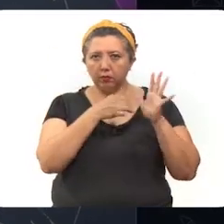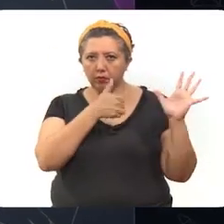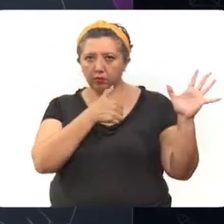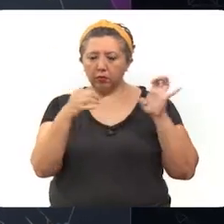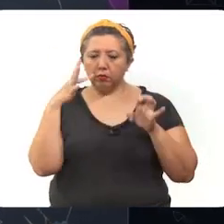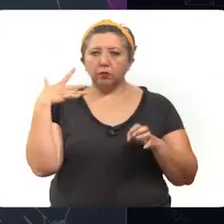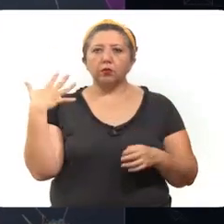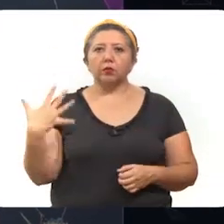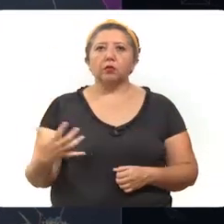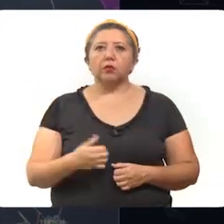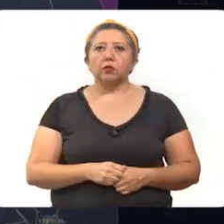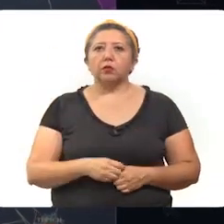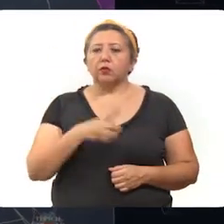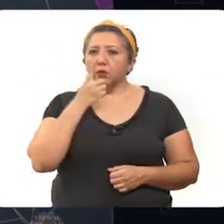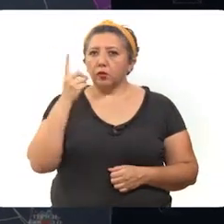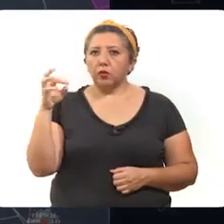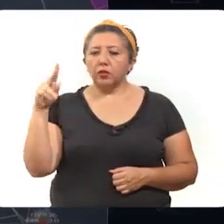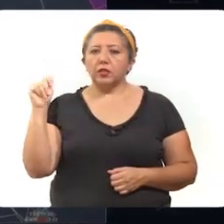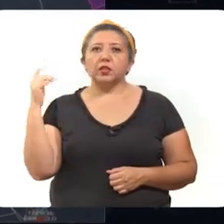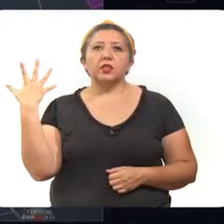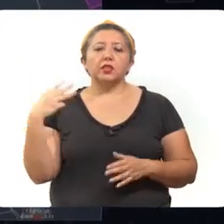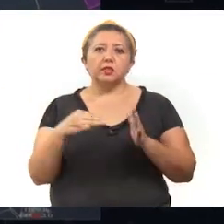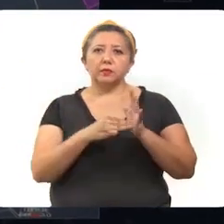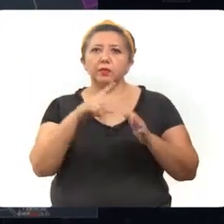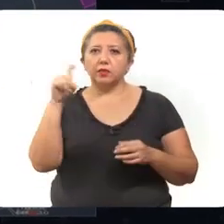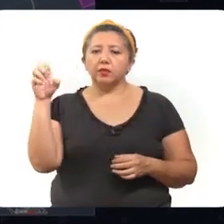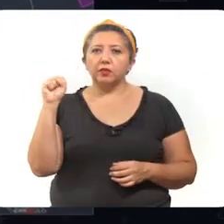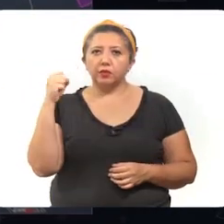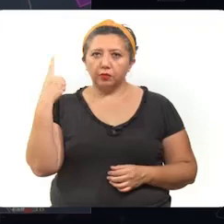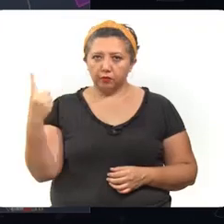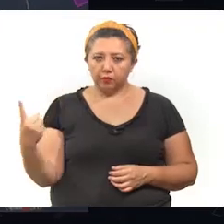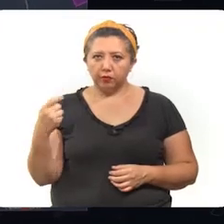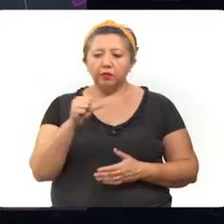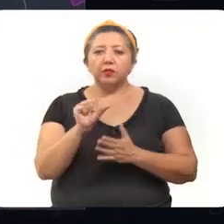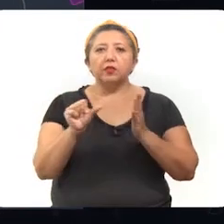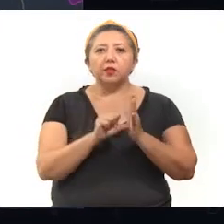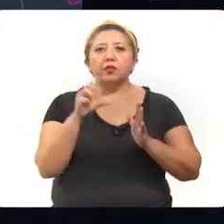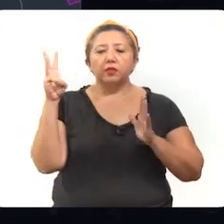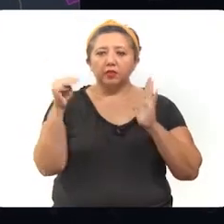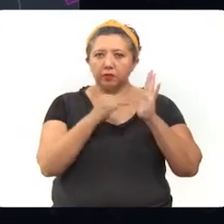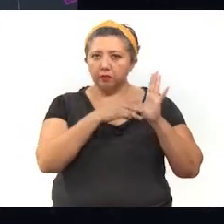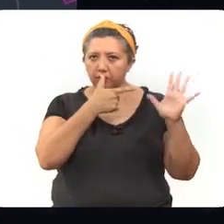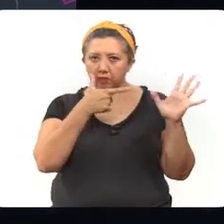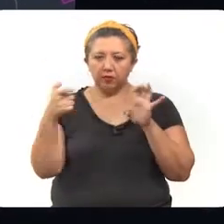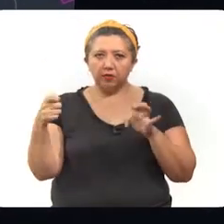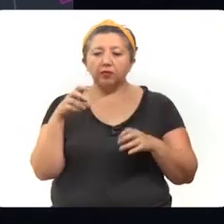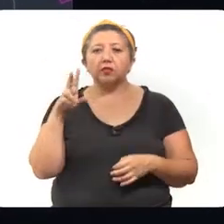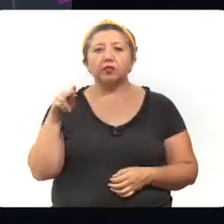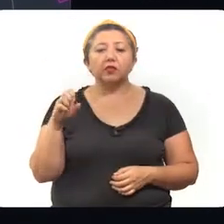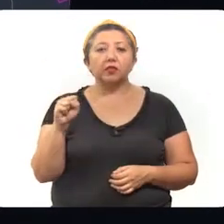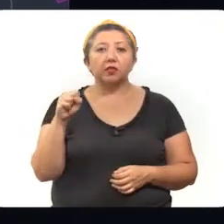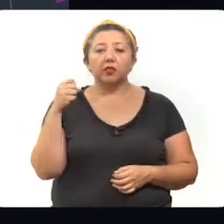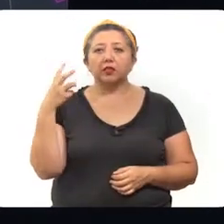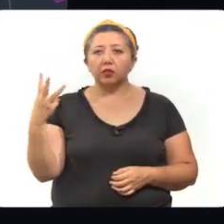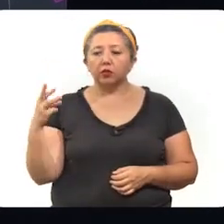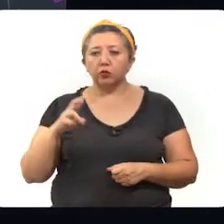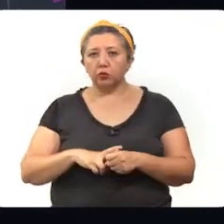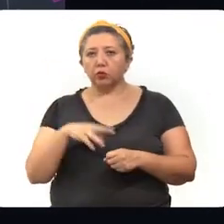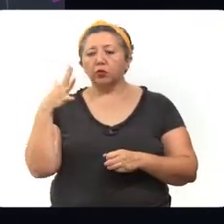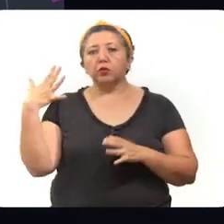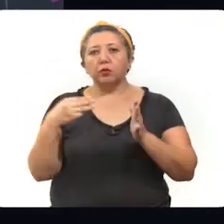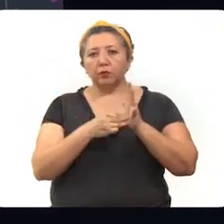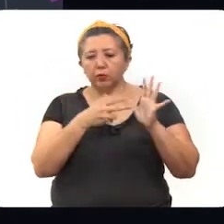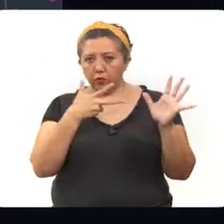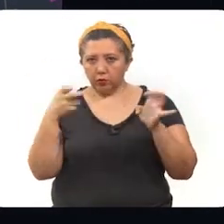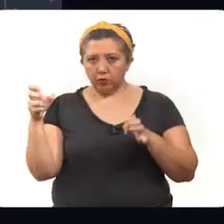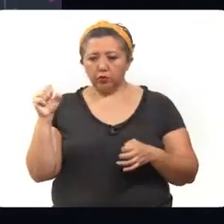norte 10.655, en la zona oriente 10.161, en la zona centro 3.763, en la